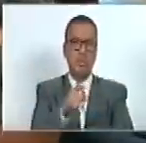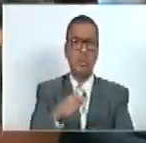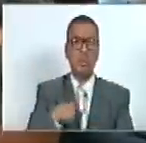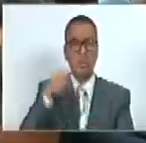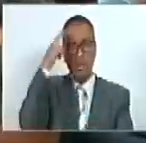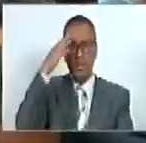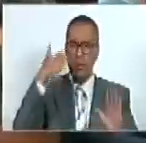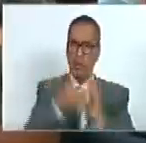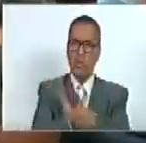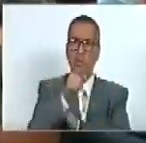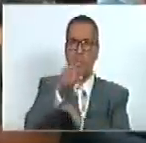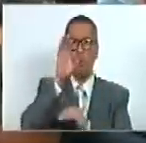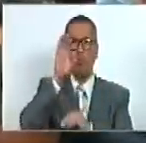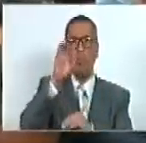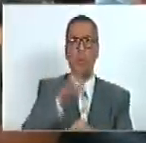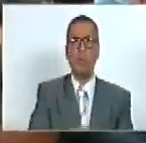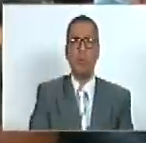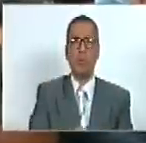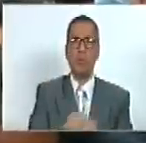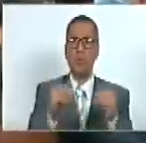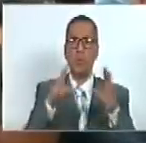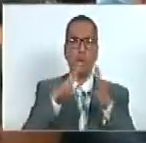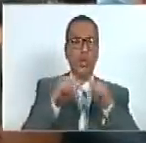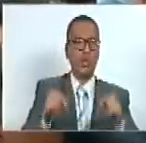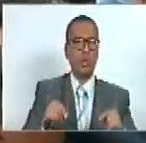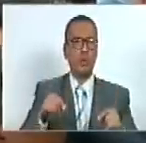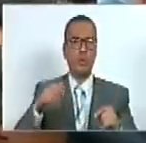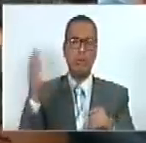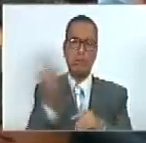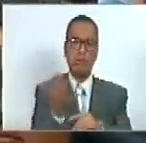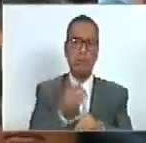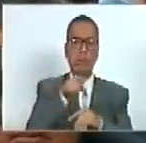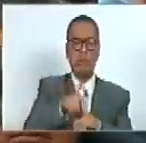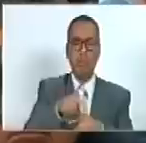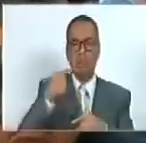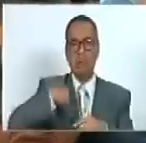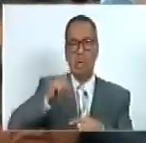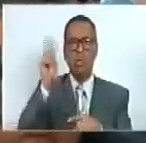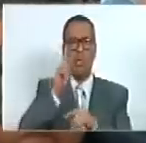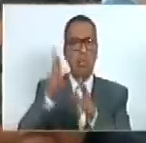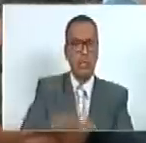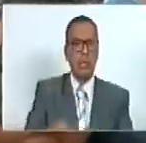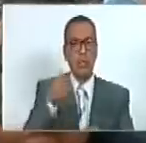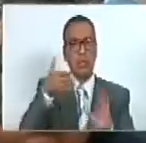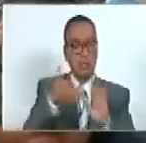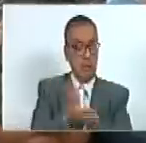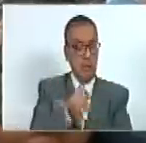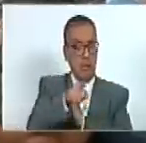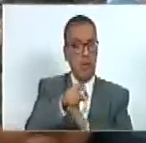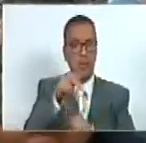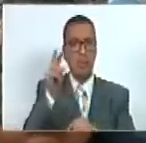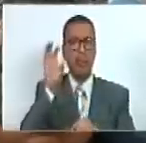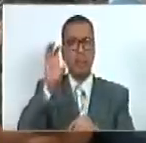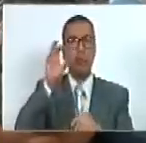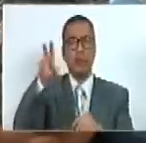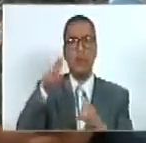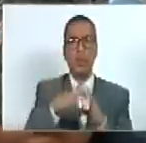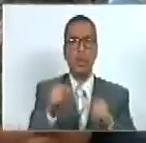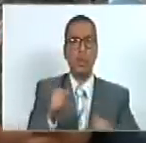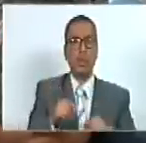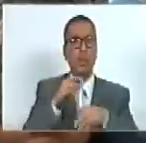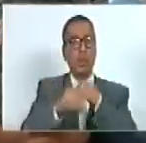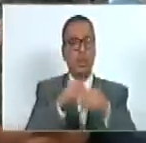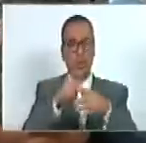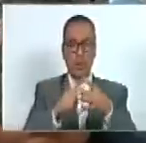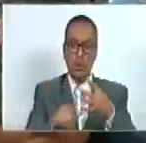lo que significa un país con todas las sanciones que tiene Venezuela? ¿Sabe lo que significa un país con todas las medidas